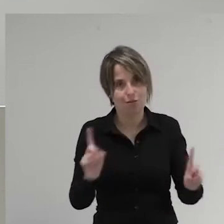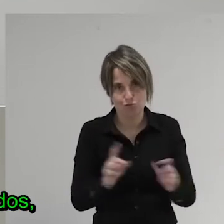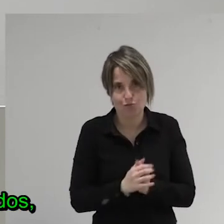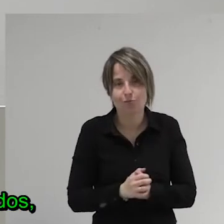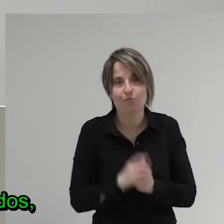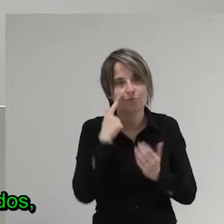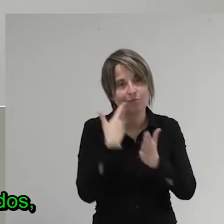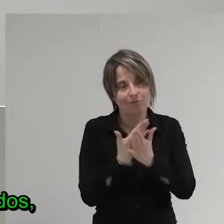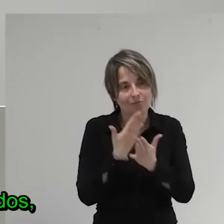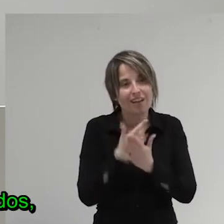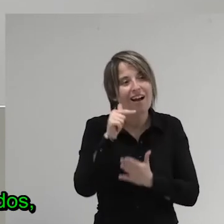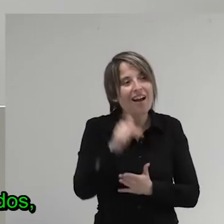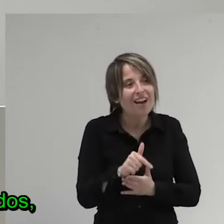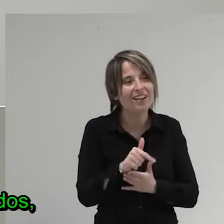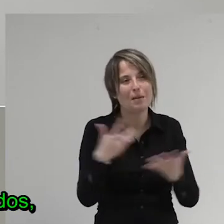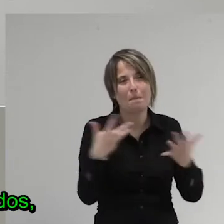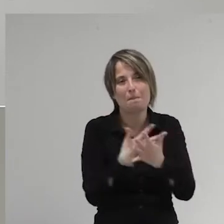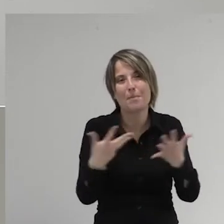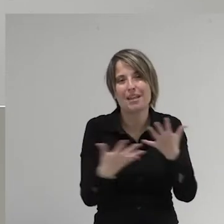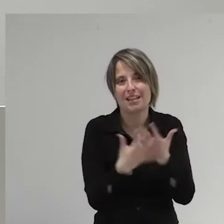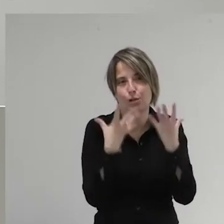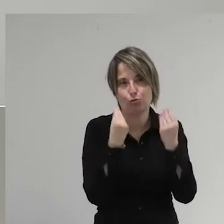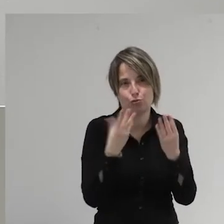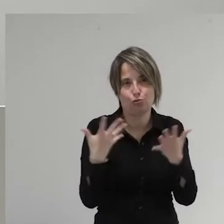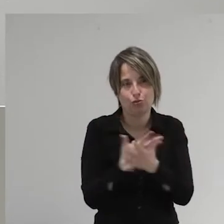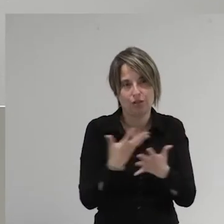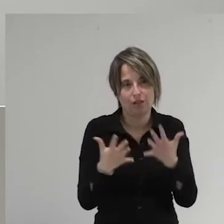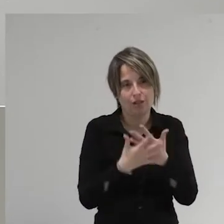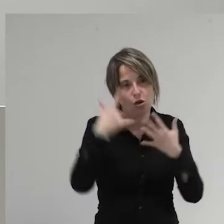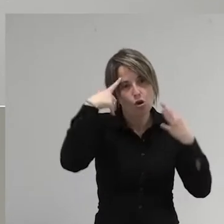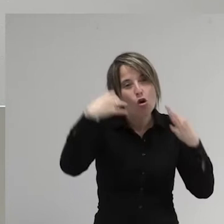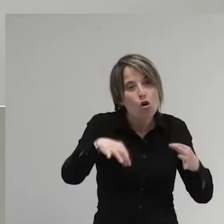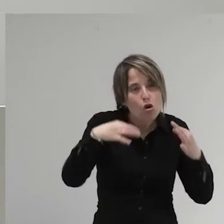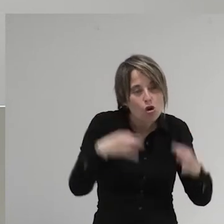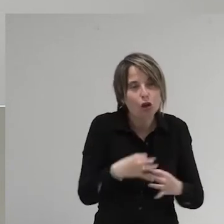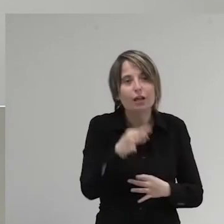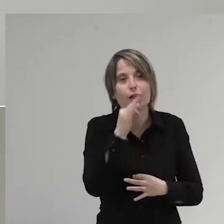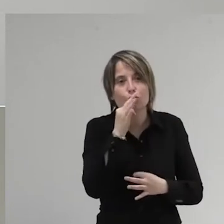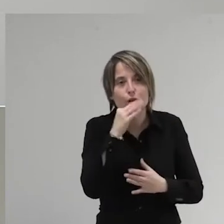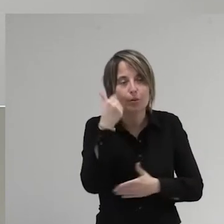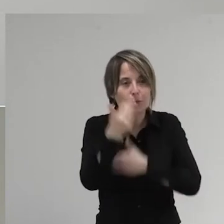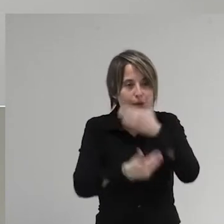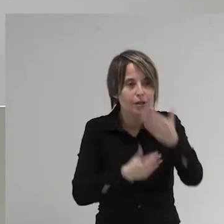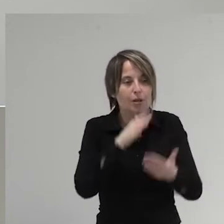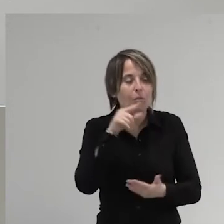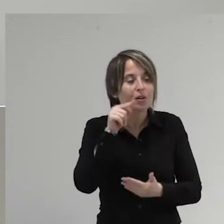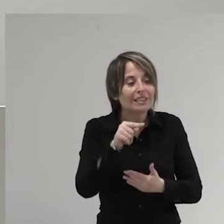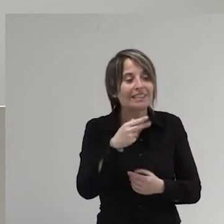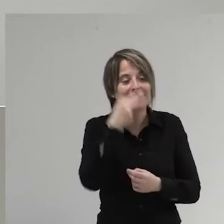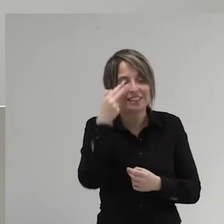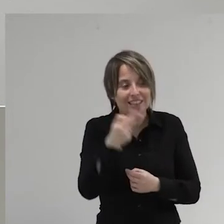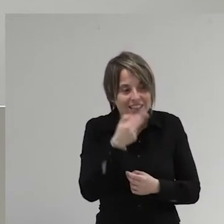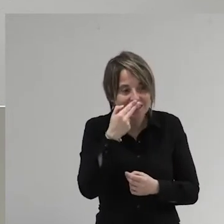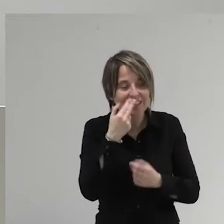que aquí habíamos muchos muy mezclados. Y la lógica racial sigue vigente precisamente porque es de interés de